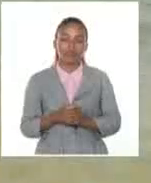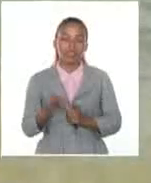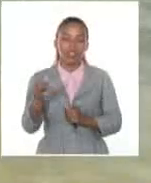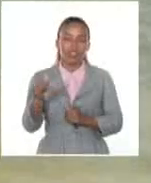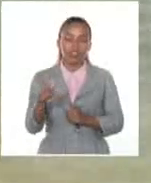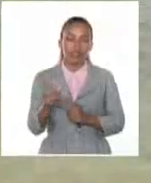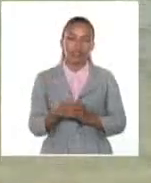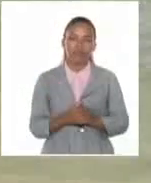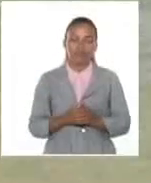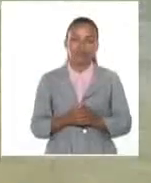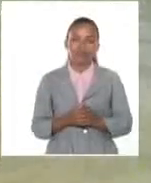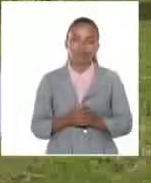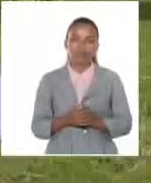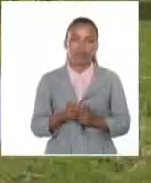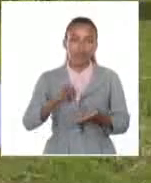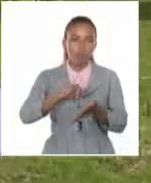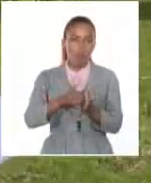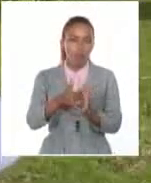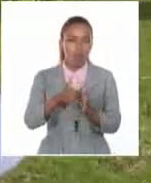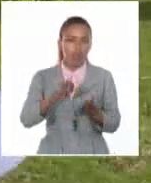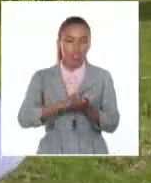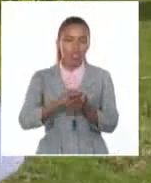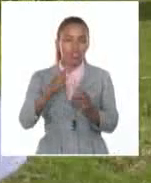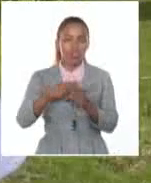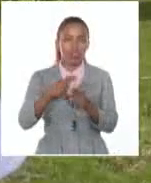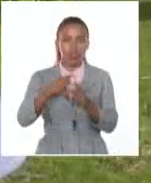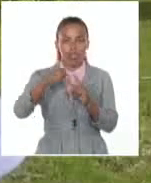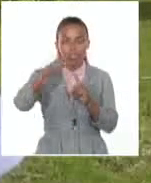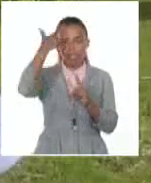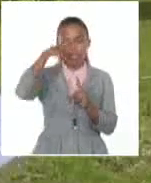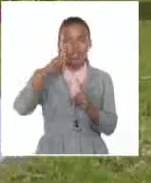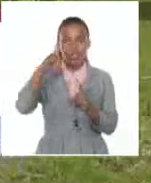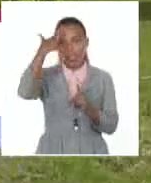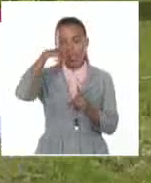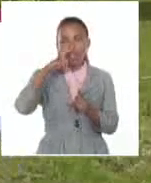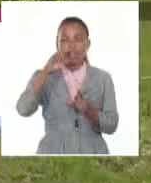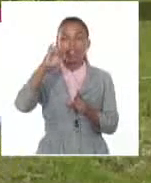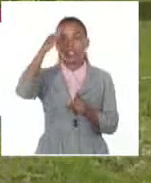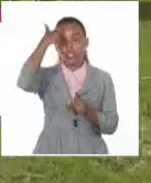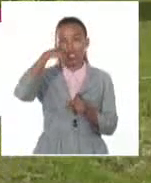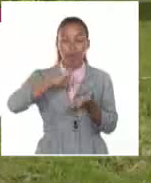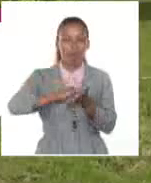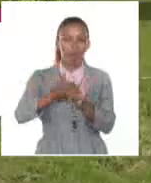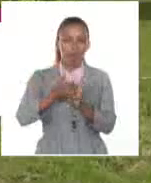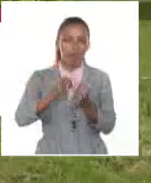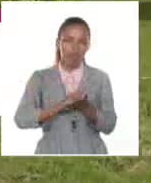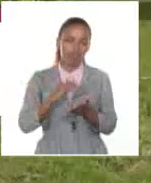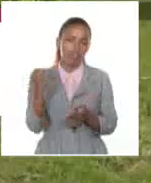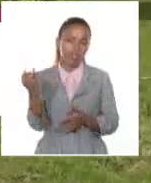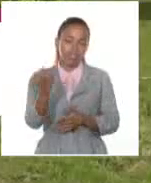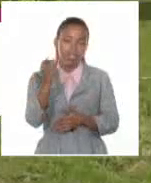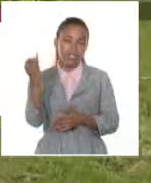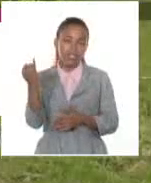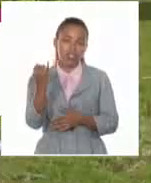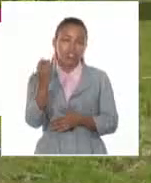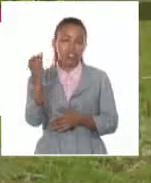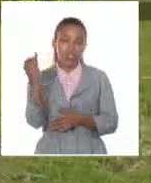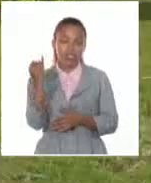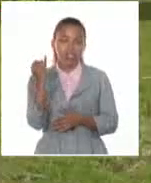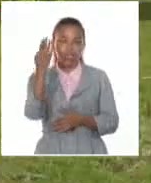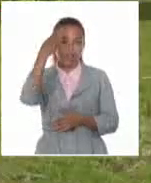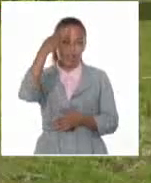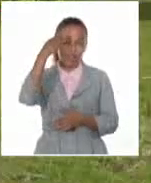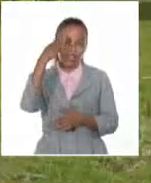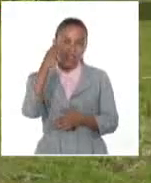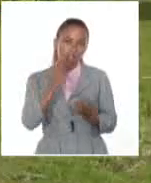Lucía. El proyecto Thalassia es un proyecto internacional que tiene una contraparte cubana, que es